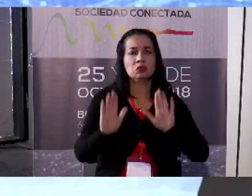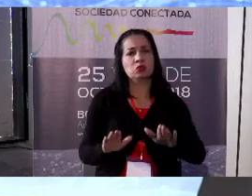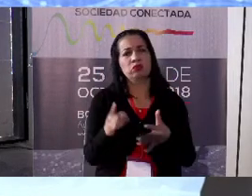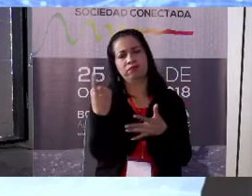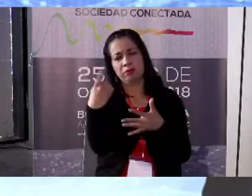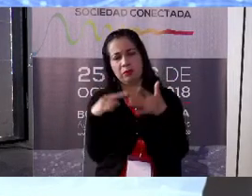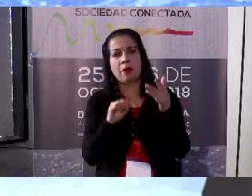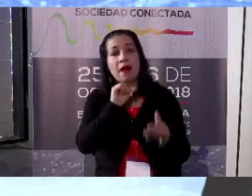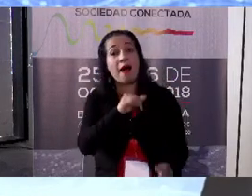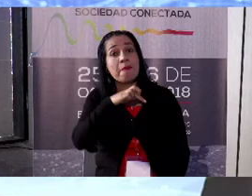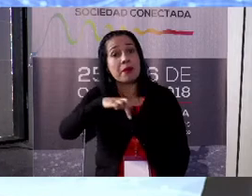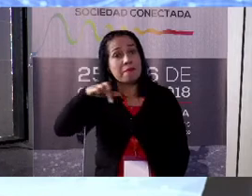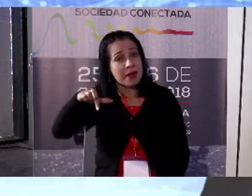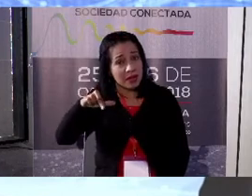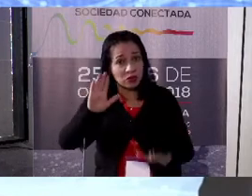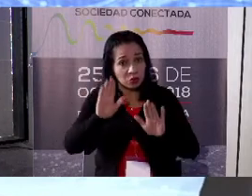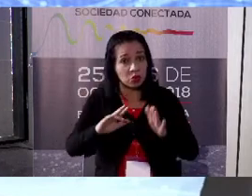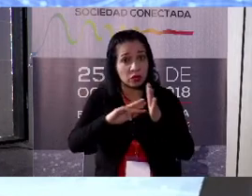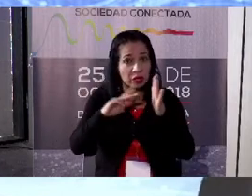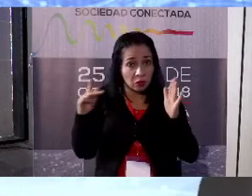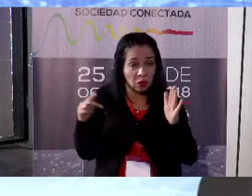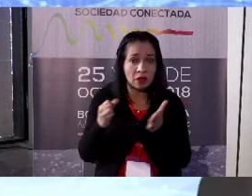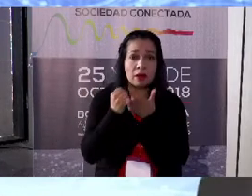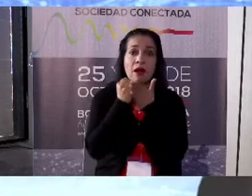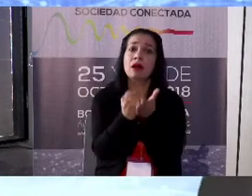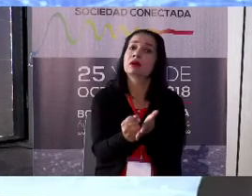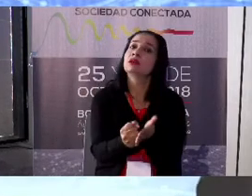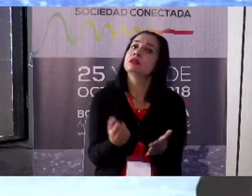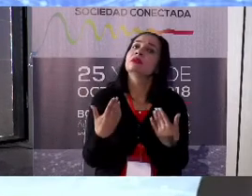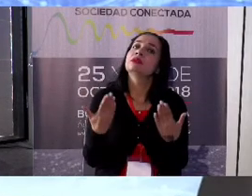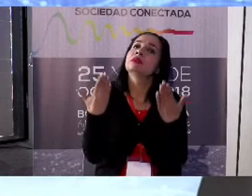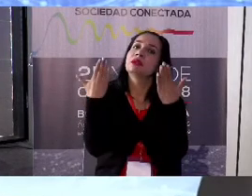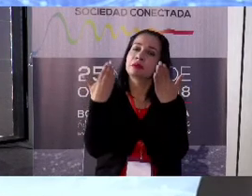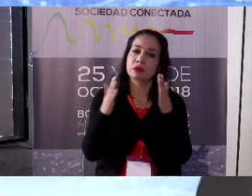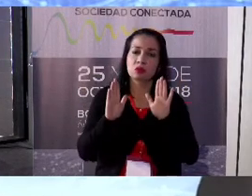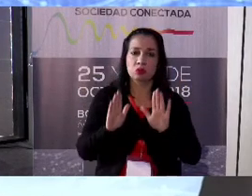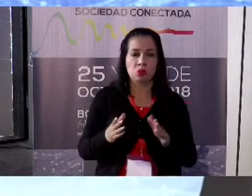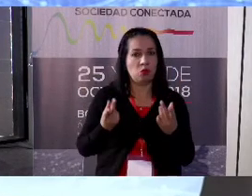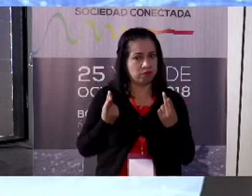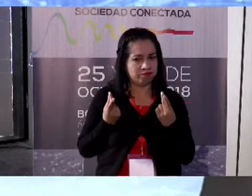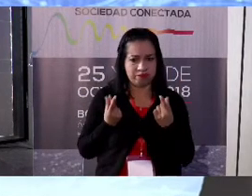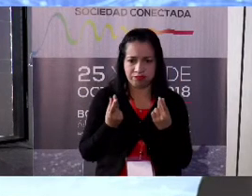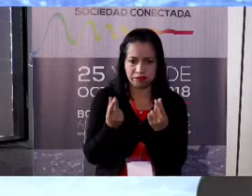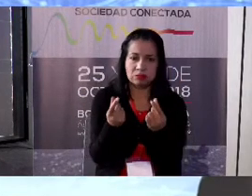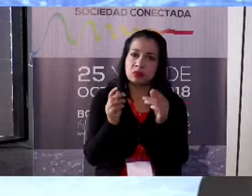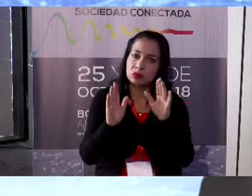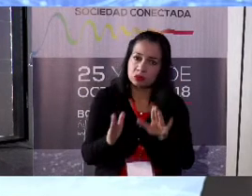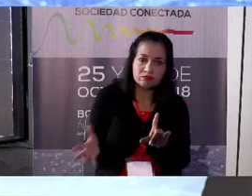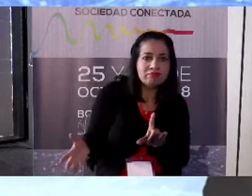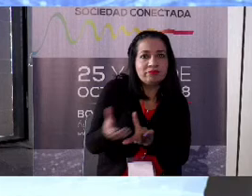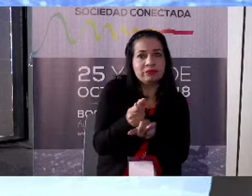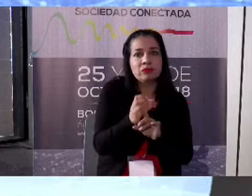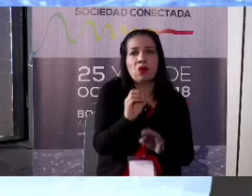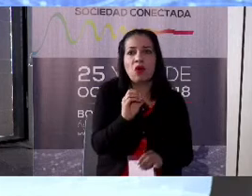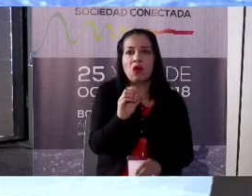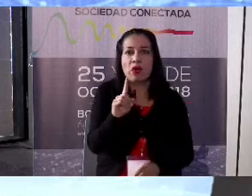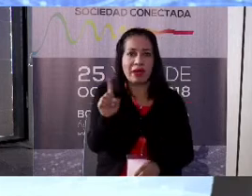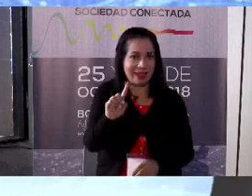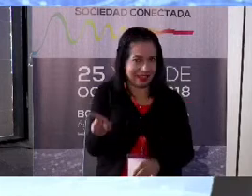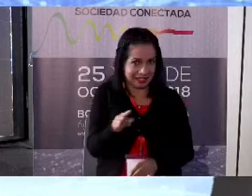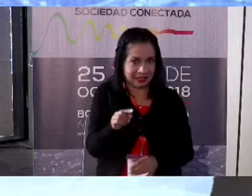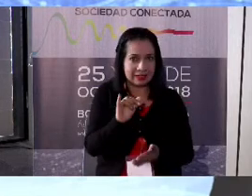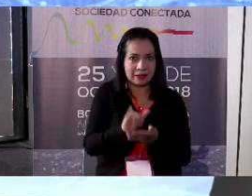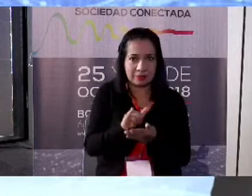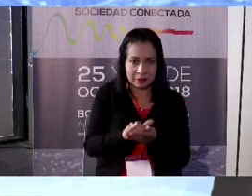de aplicaciones de tecnología que pueden colaborar y acelerar el alcance de los ods eh